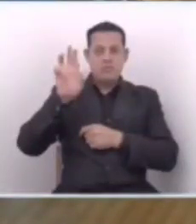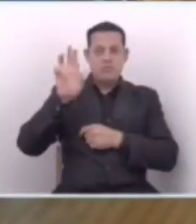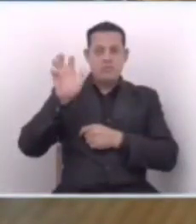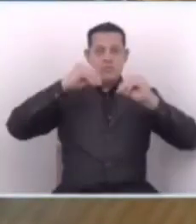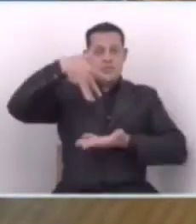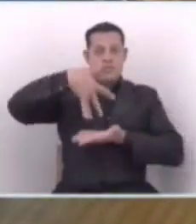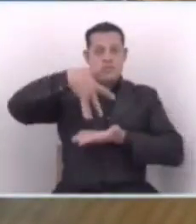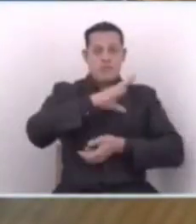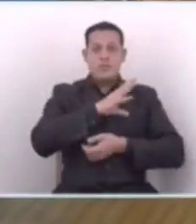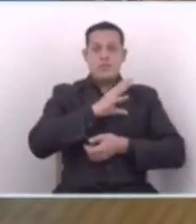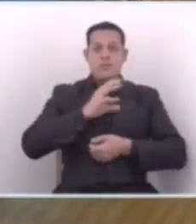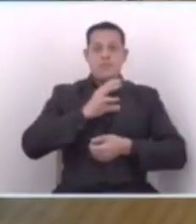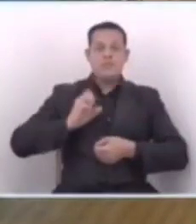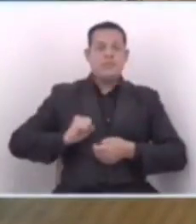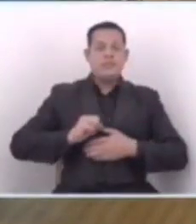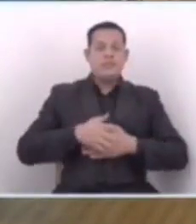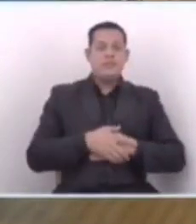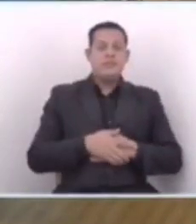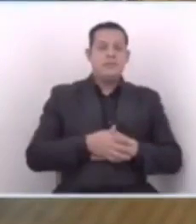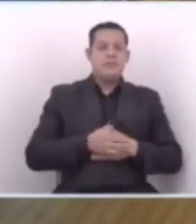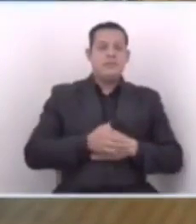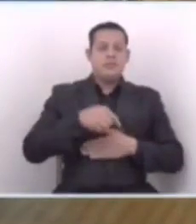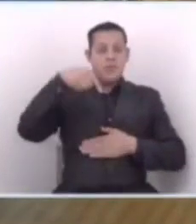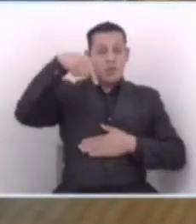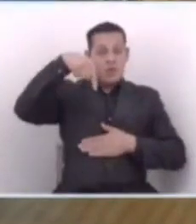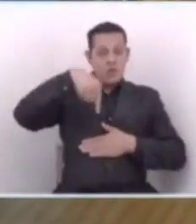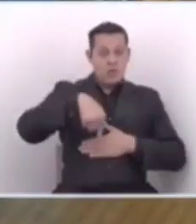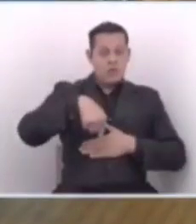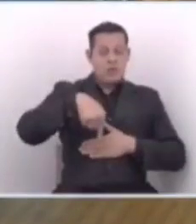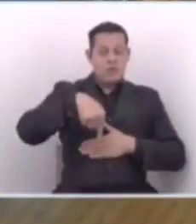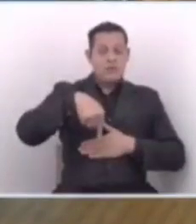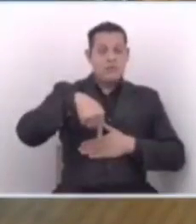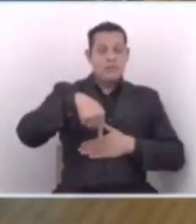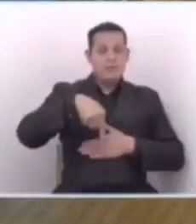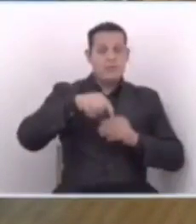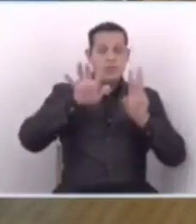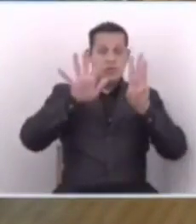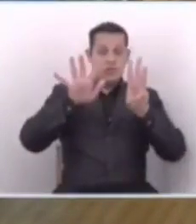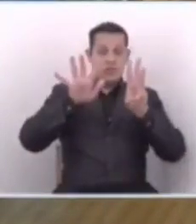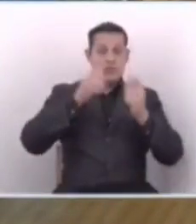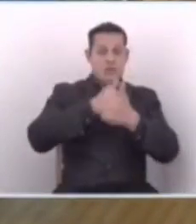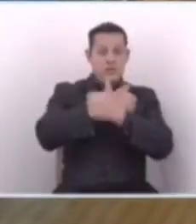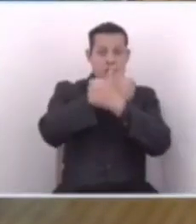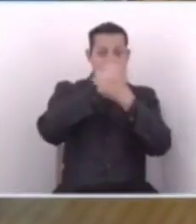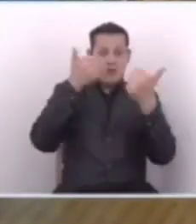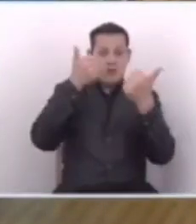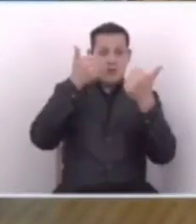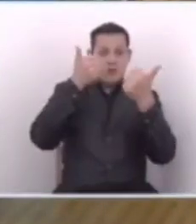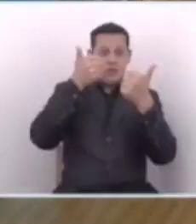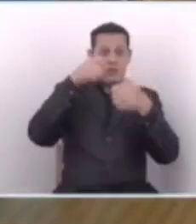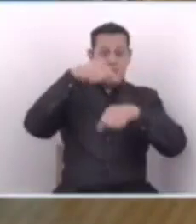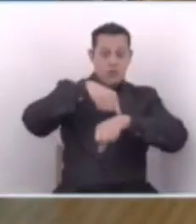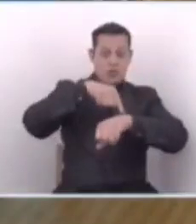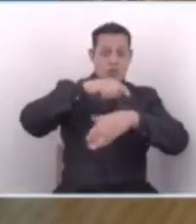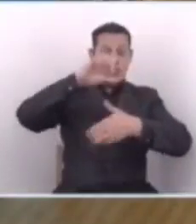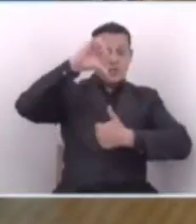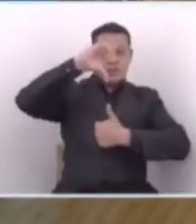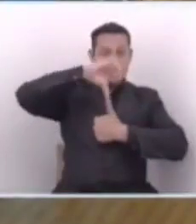Gracias, presidente. Buenas noches, Antonio. Hoy, a las 8 de la mañana, hora